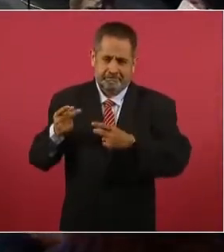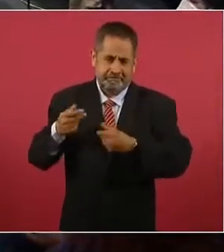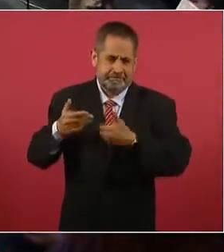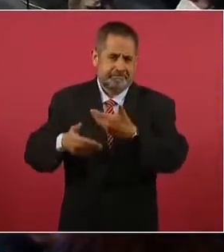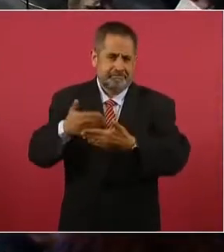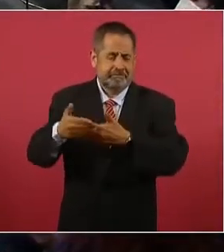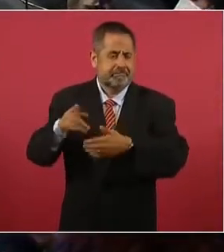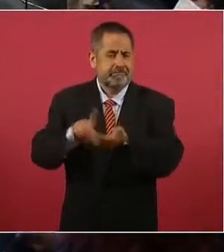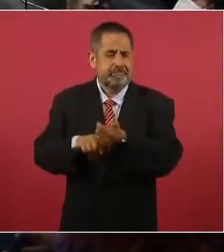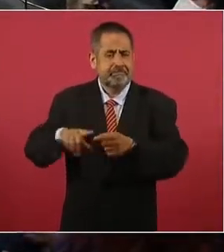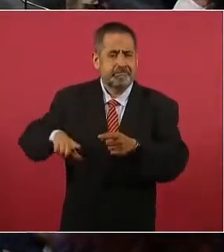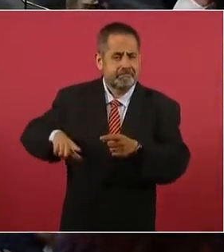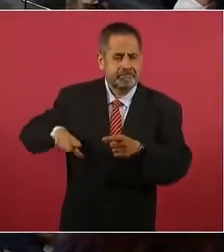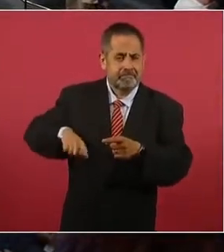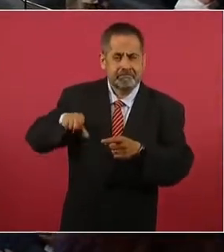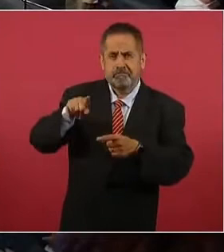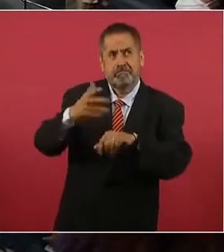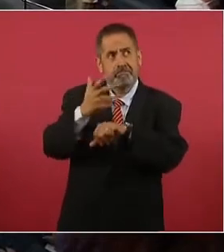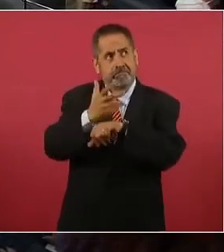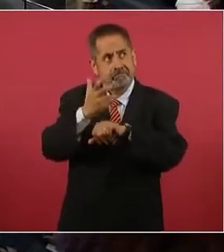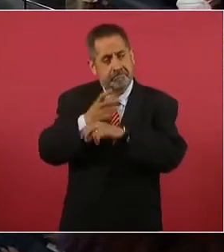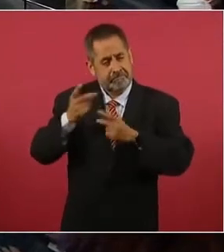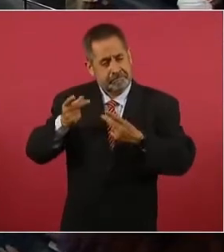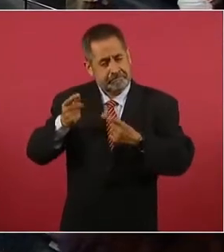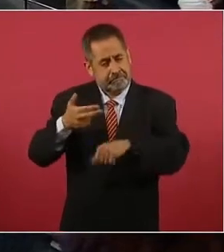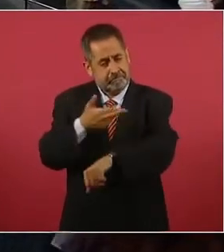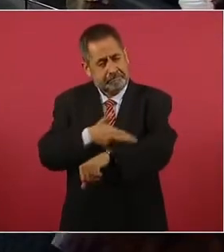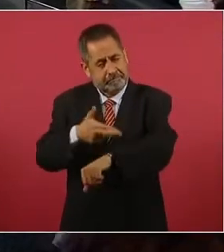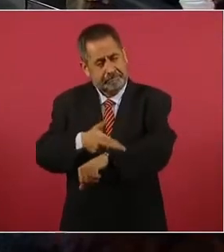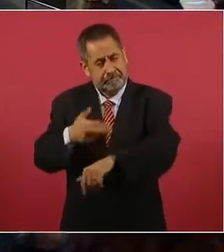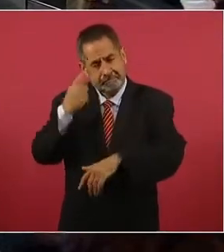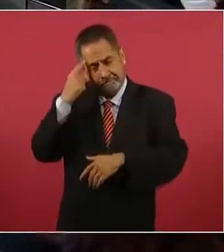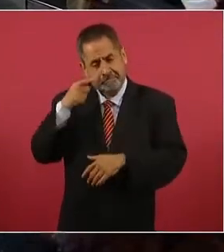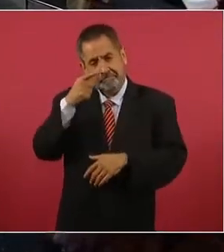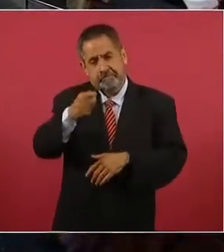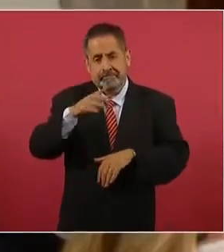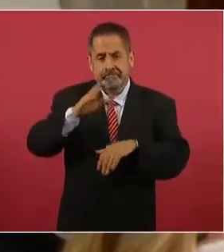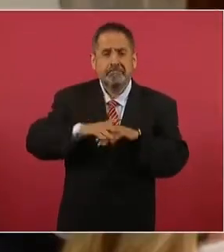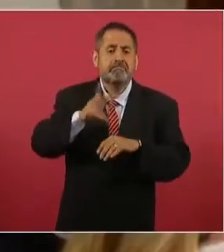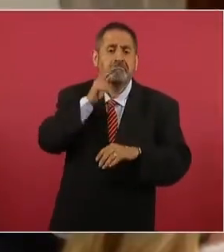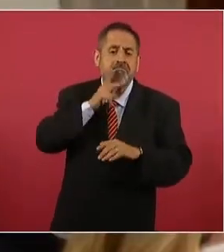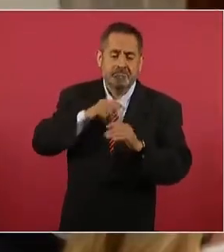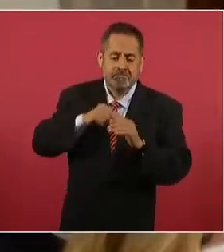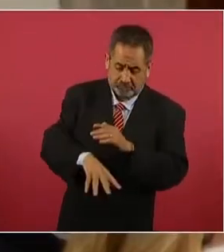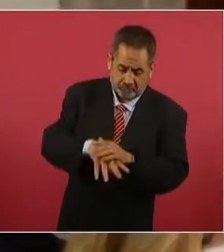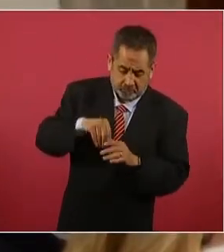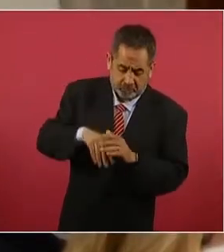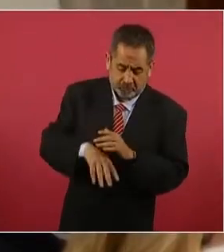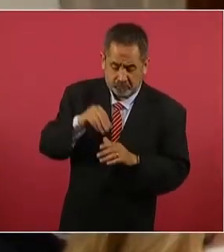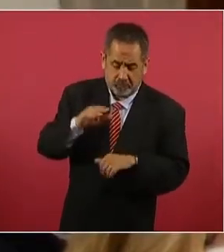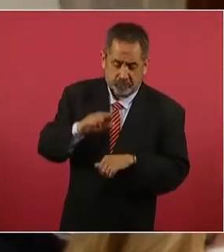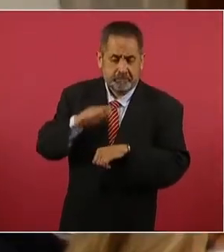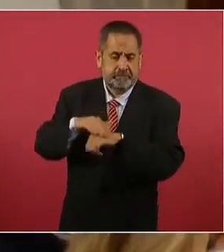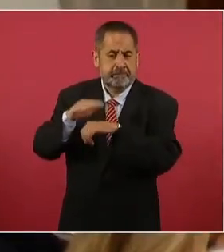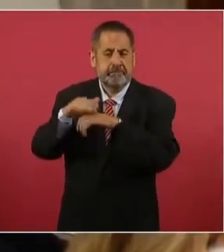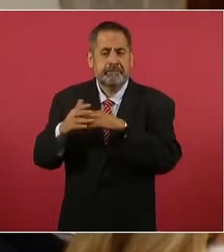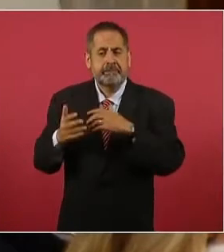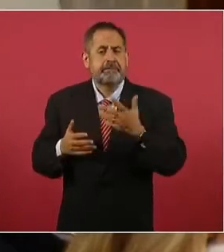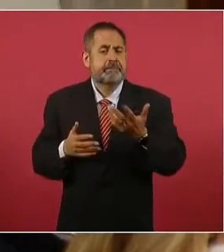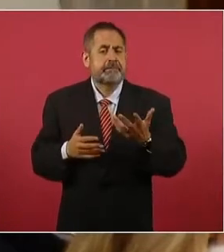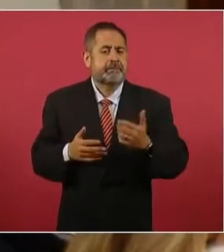al gobierno de los Estados Unidos para que extraiga más petróleo